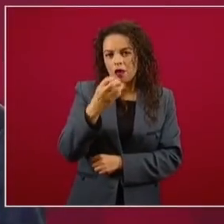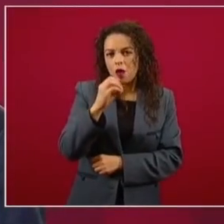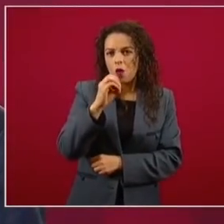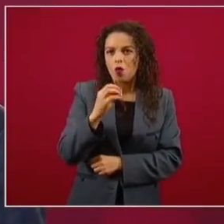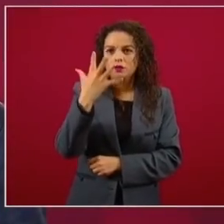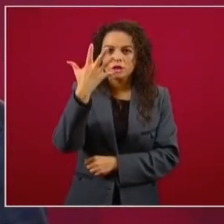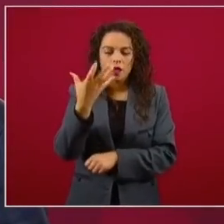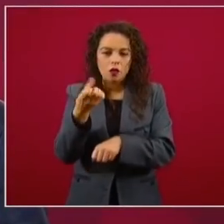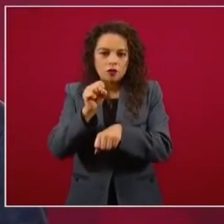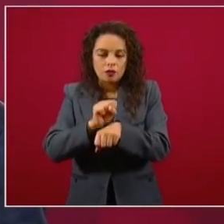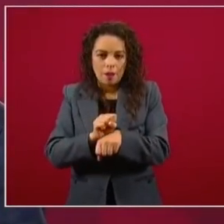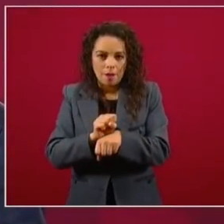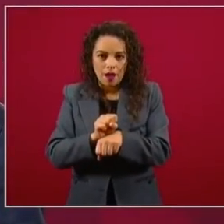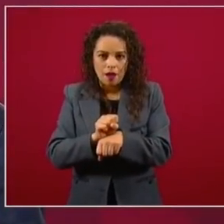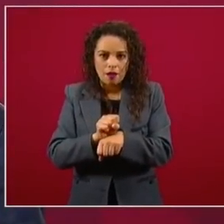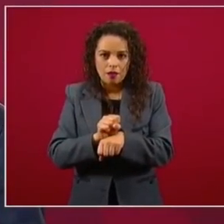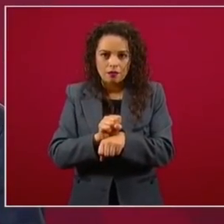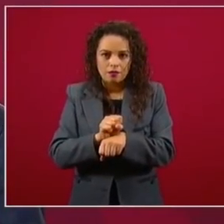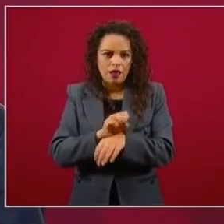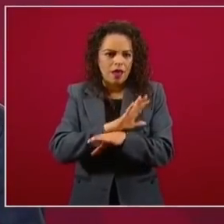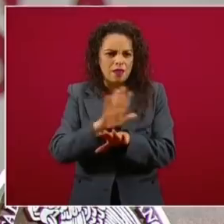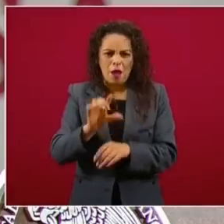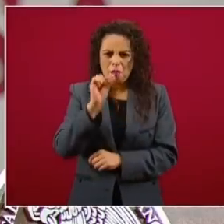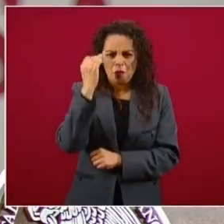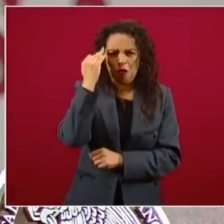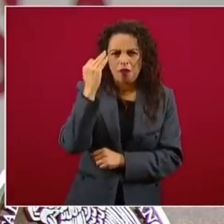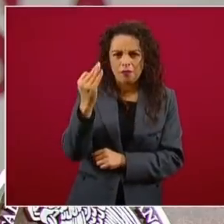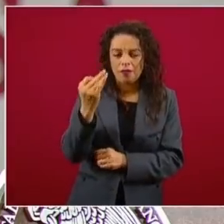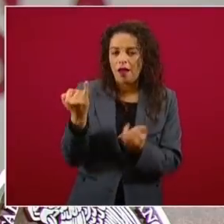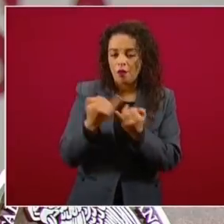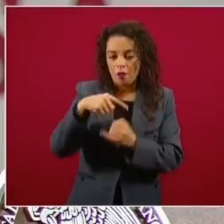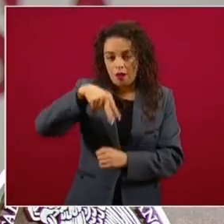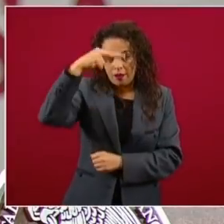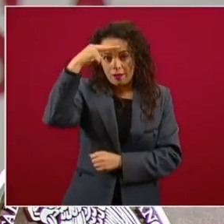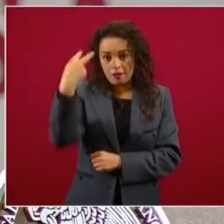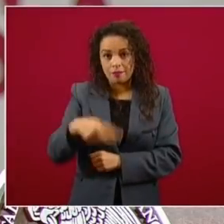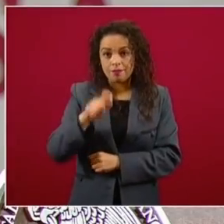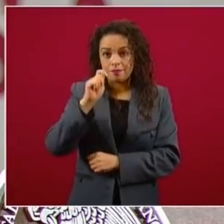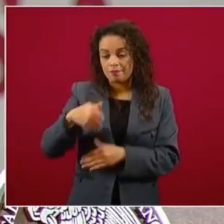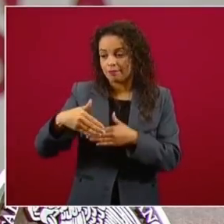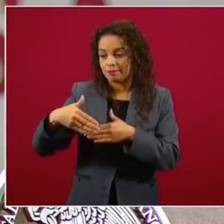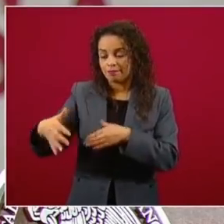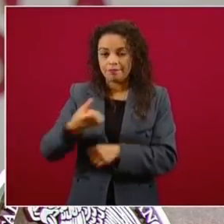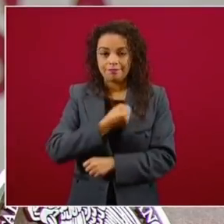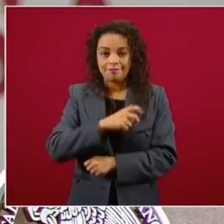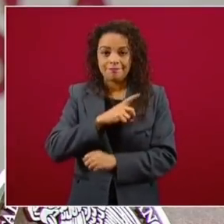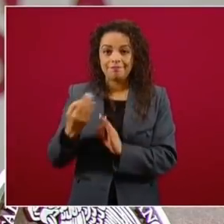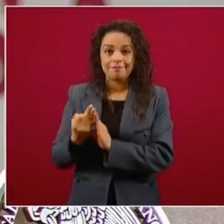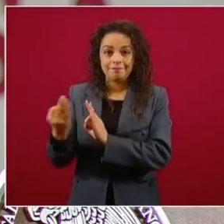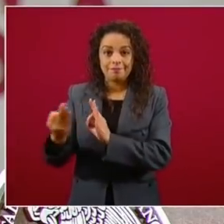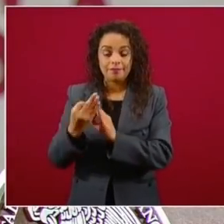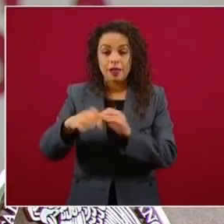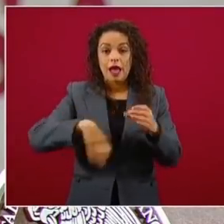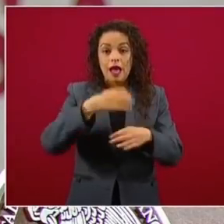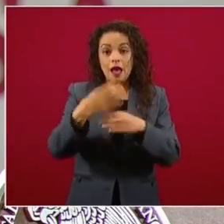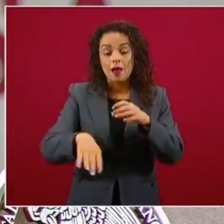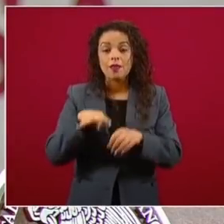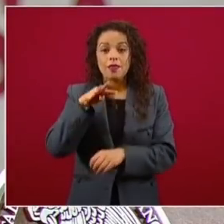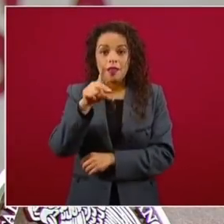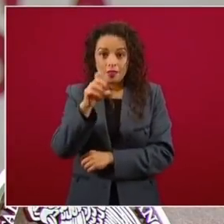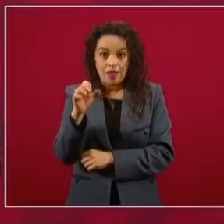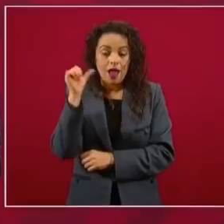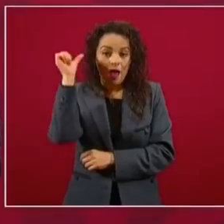la jornada de sana distancia en su fecha original terminaba el 19 de abril. En la medida en que